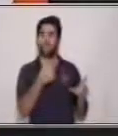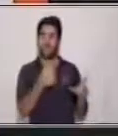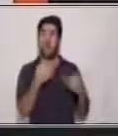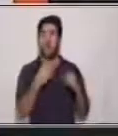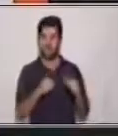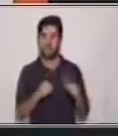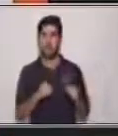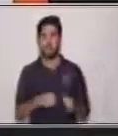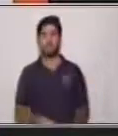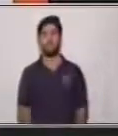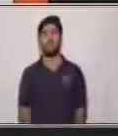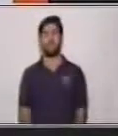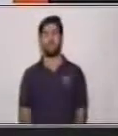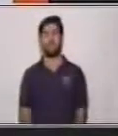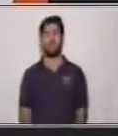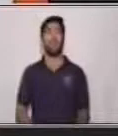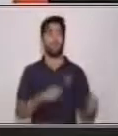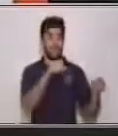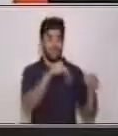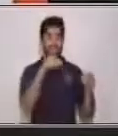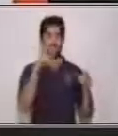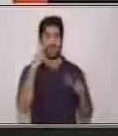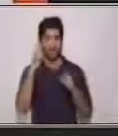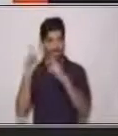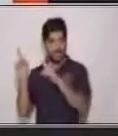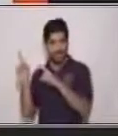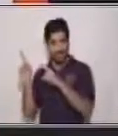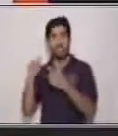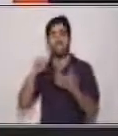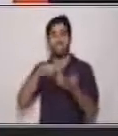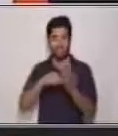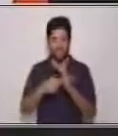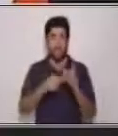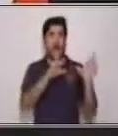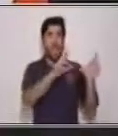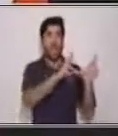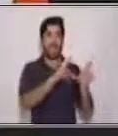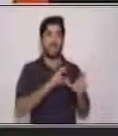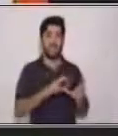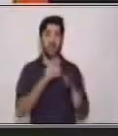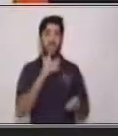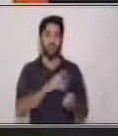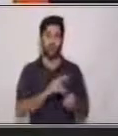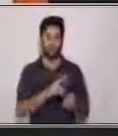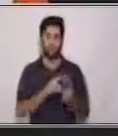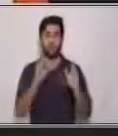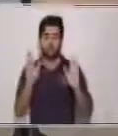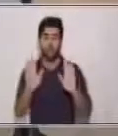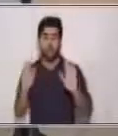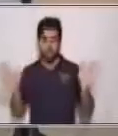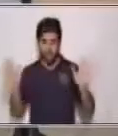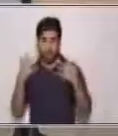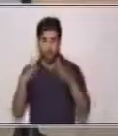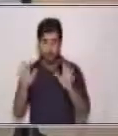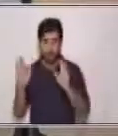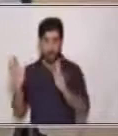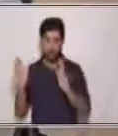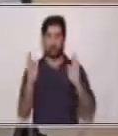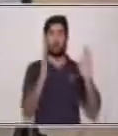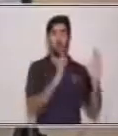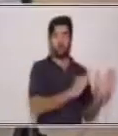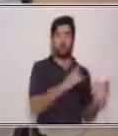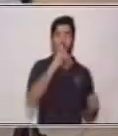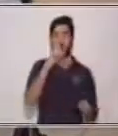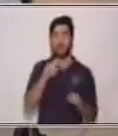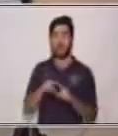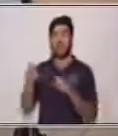lo que conocemos como receta médica, pero también está la famosa receta de cocina,